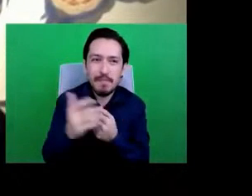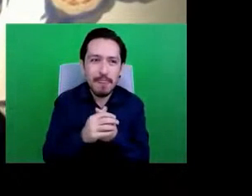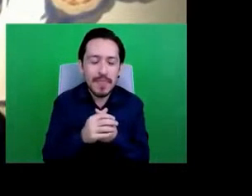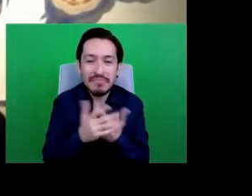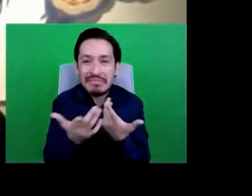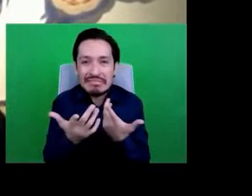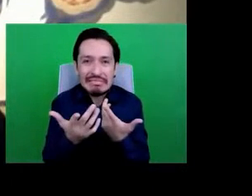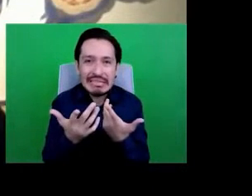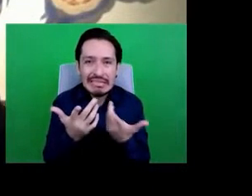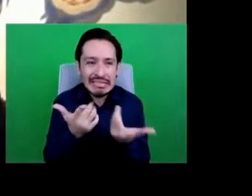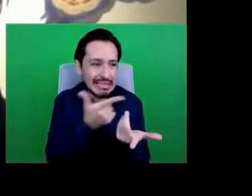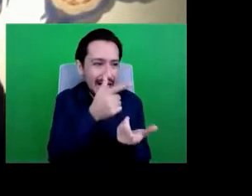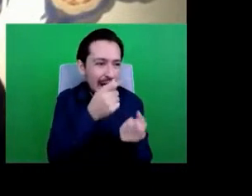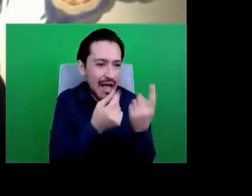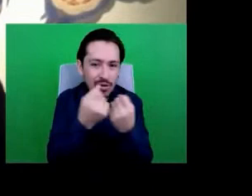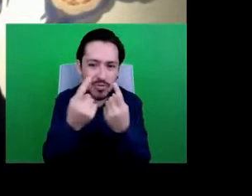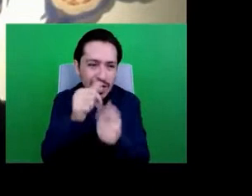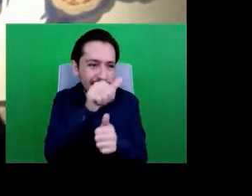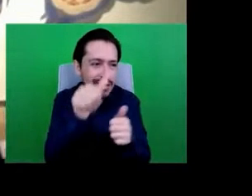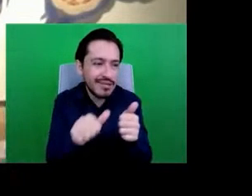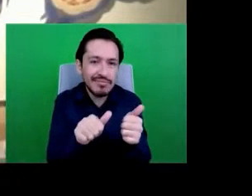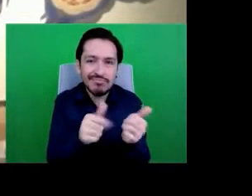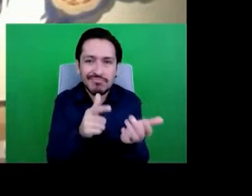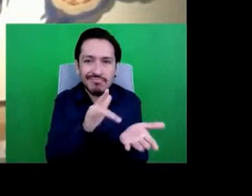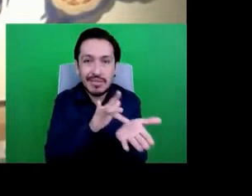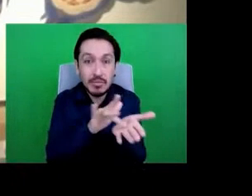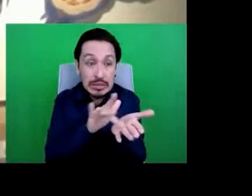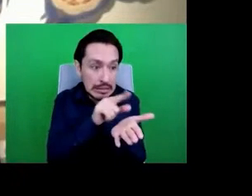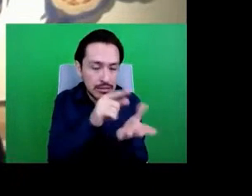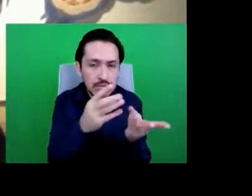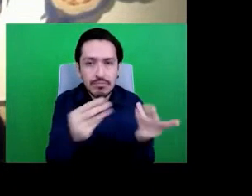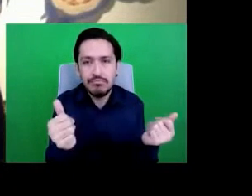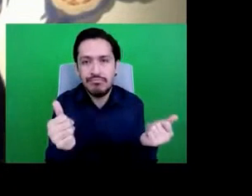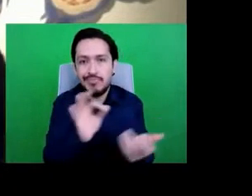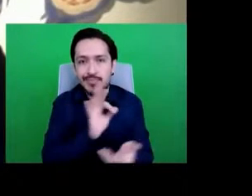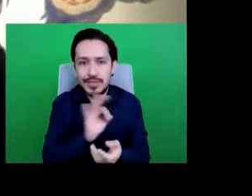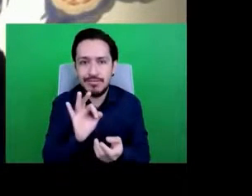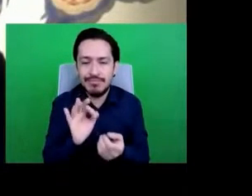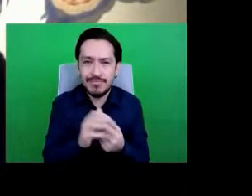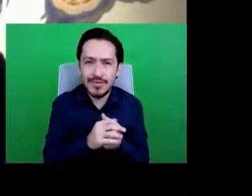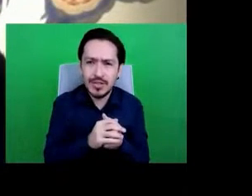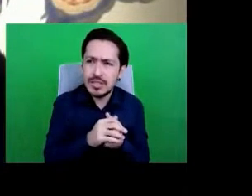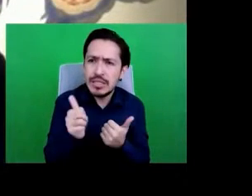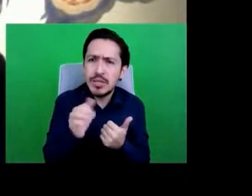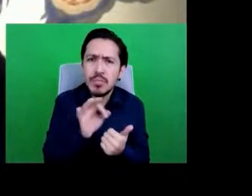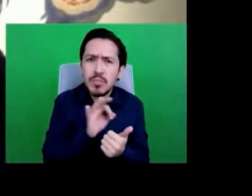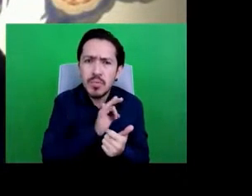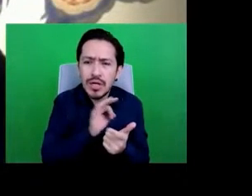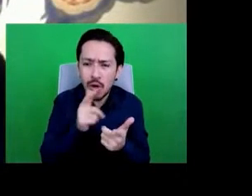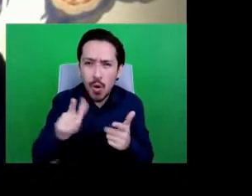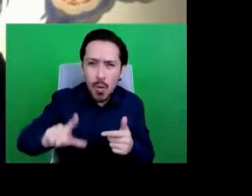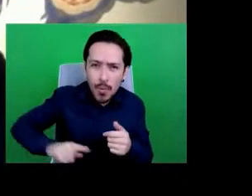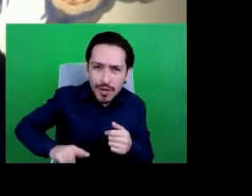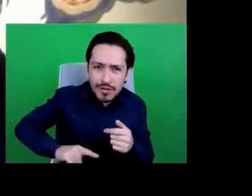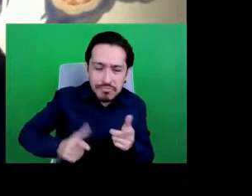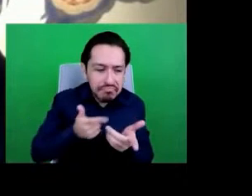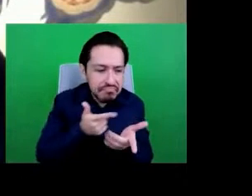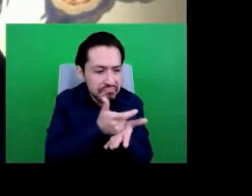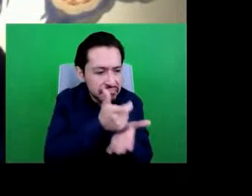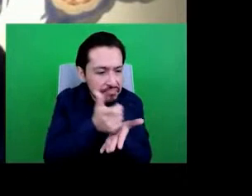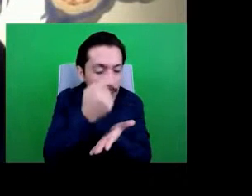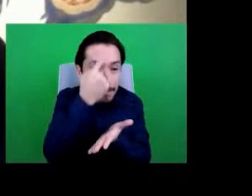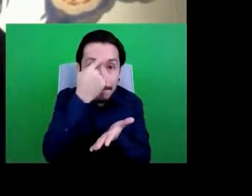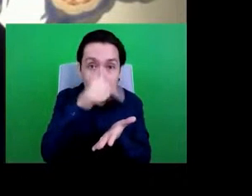este apoyo. También regula a los medios, que es una función importante del gobierno, brinda oportunidades educativas, pero